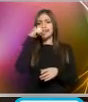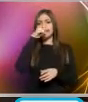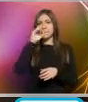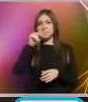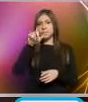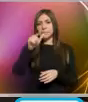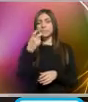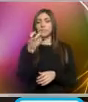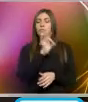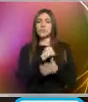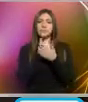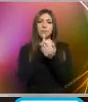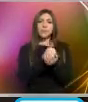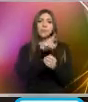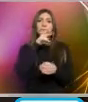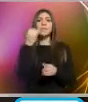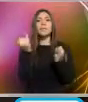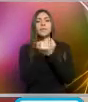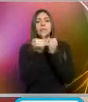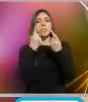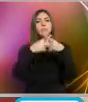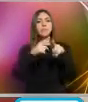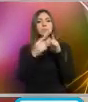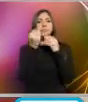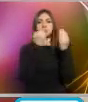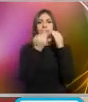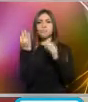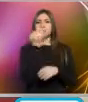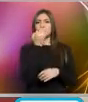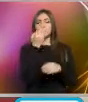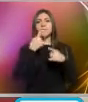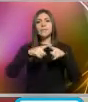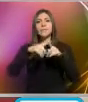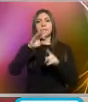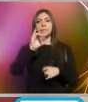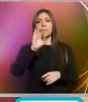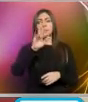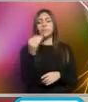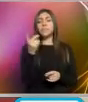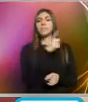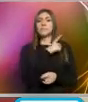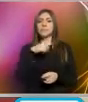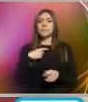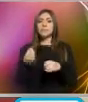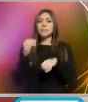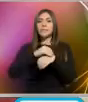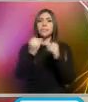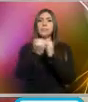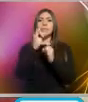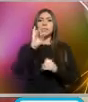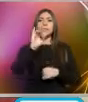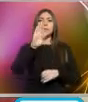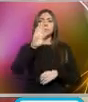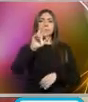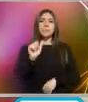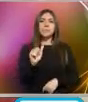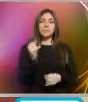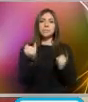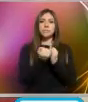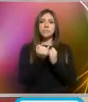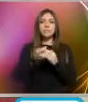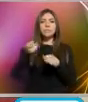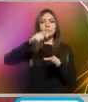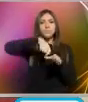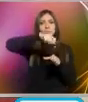a que mejore. También los alimentos ricos en fibra. Debemos de incluir tanto fibra soluble como fibra insoluble. La